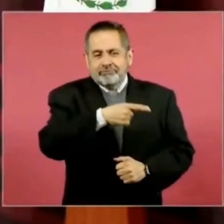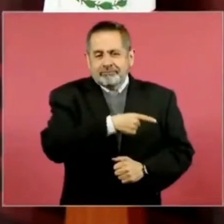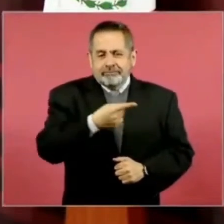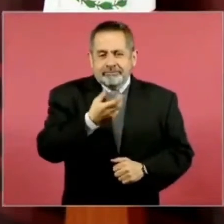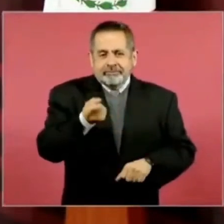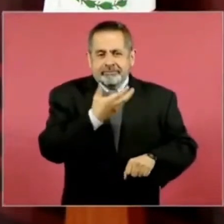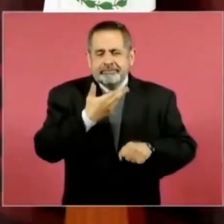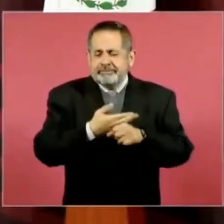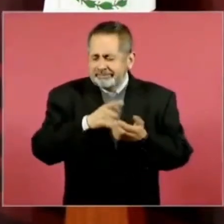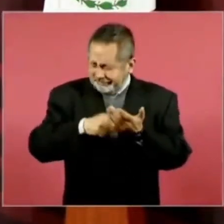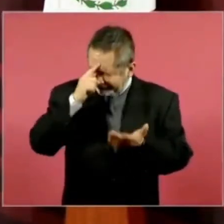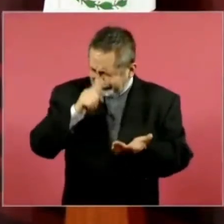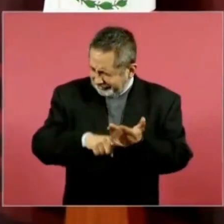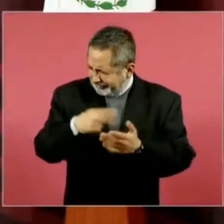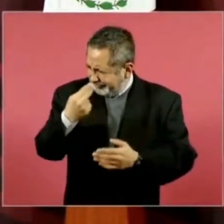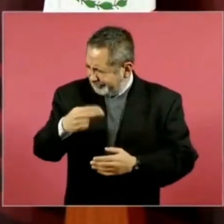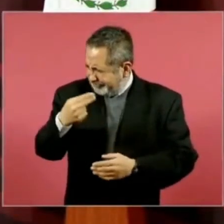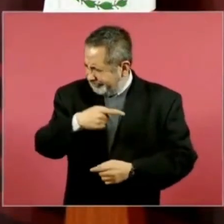creo que